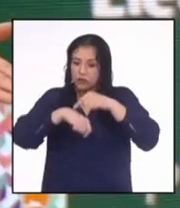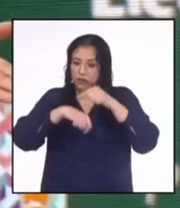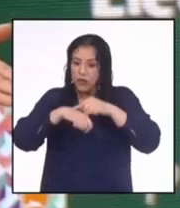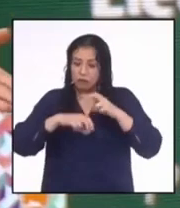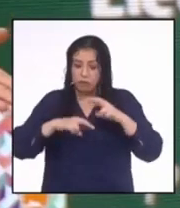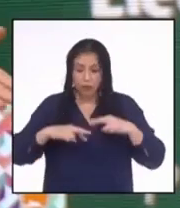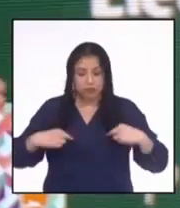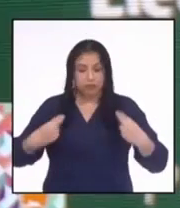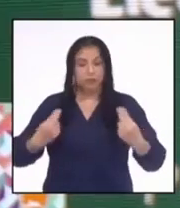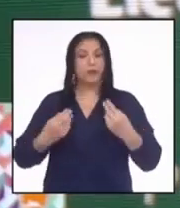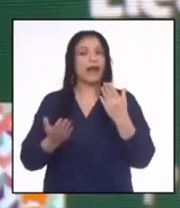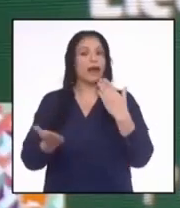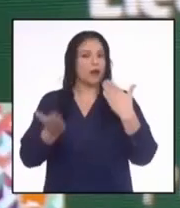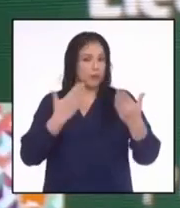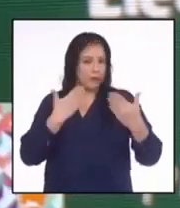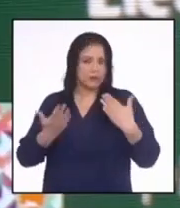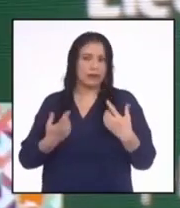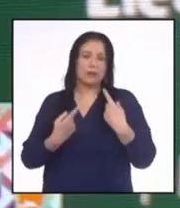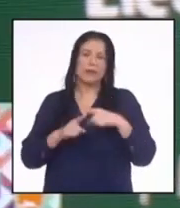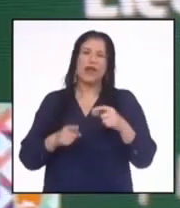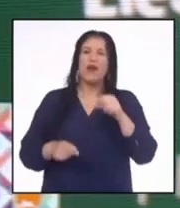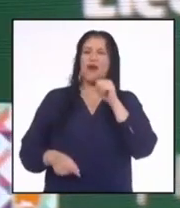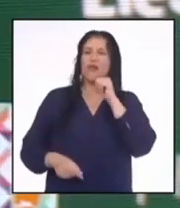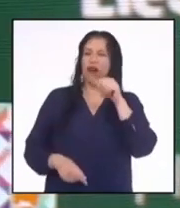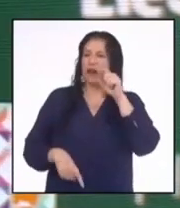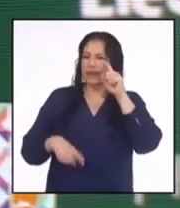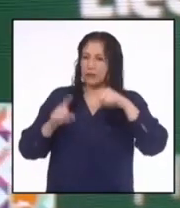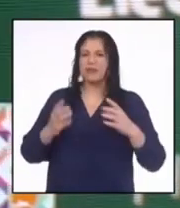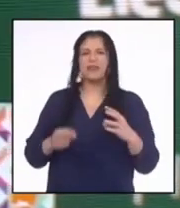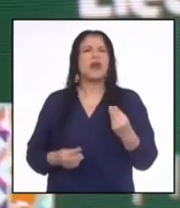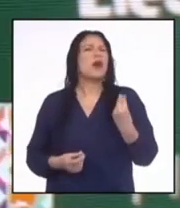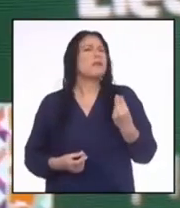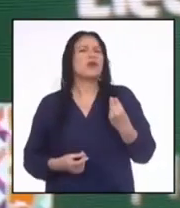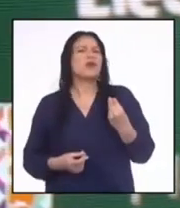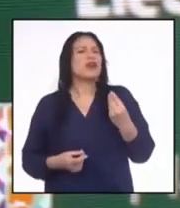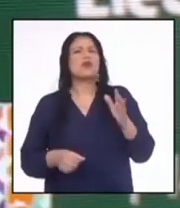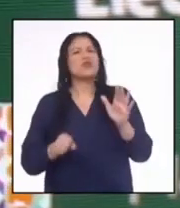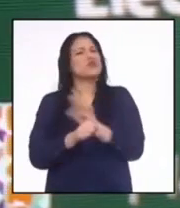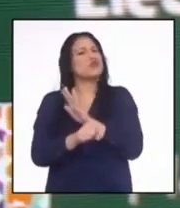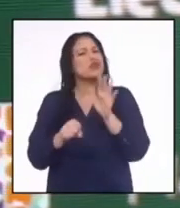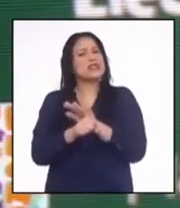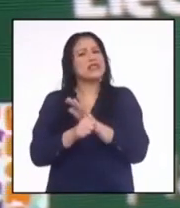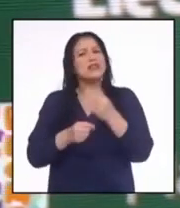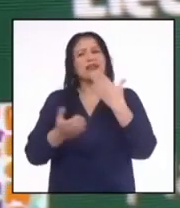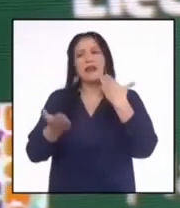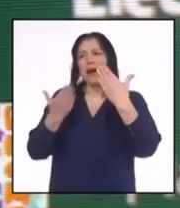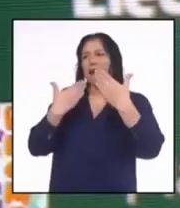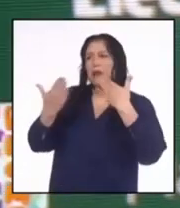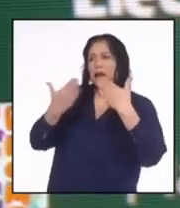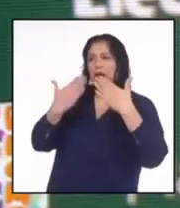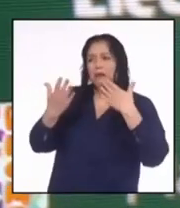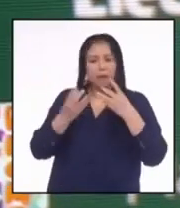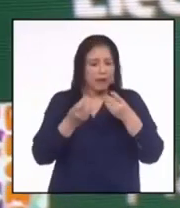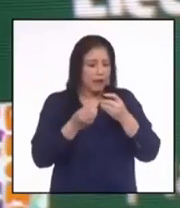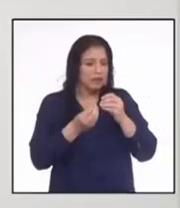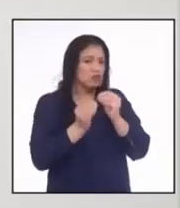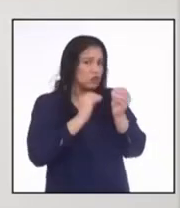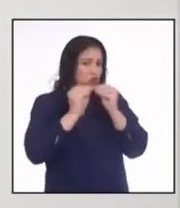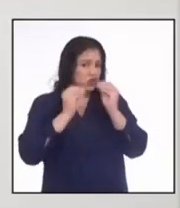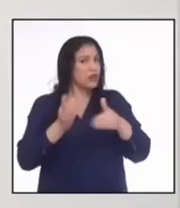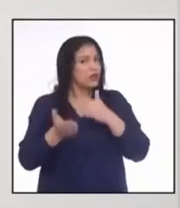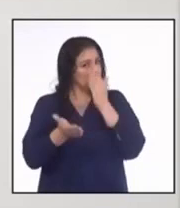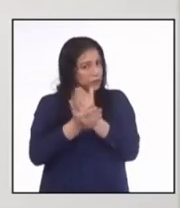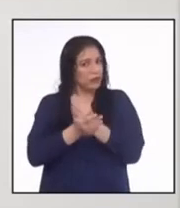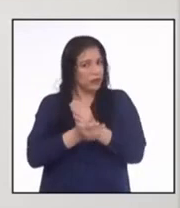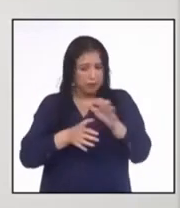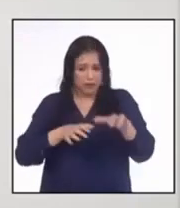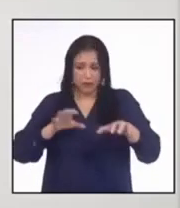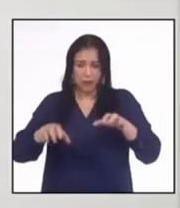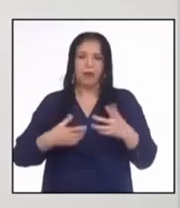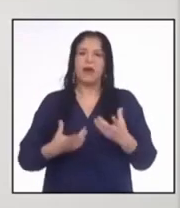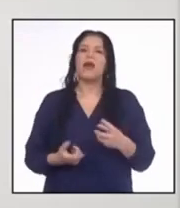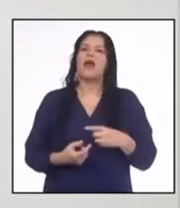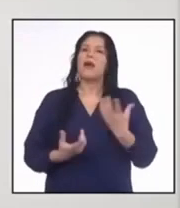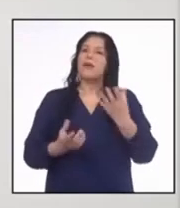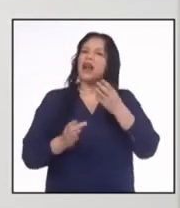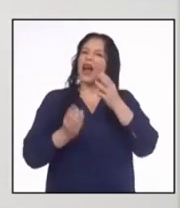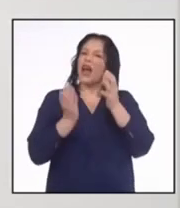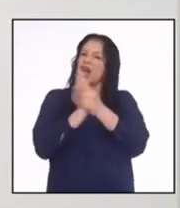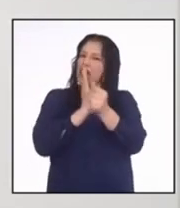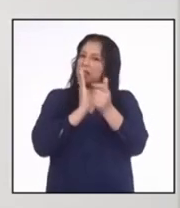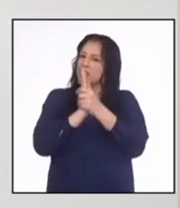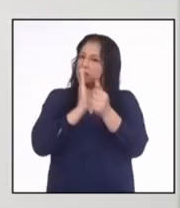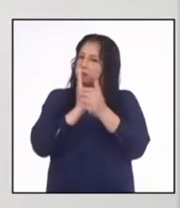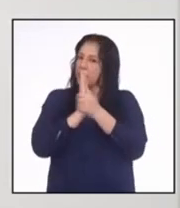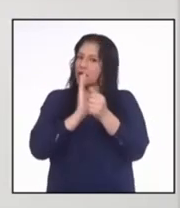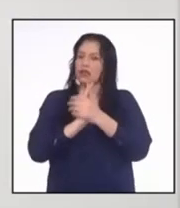no siempre te los dan. ¿Por qué el diálogo no es suficiente para solucionar las diferencias de ambas partes? Para el sociólogo y